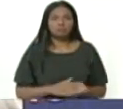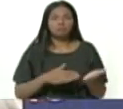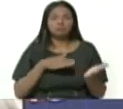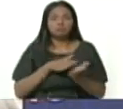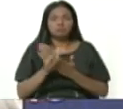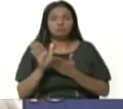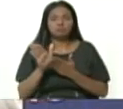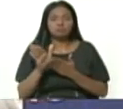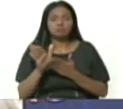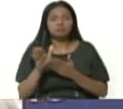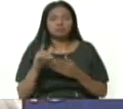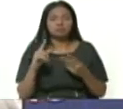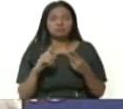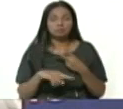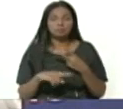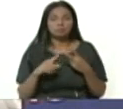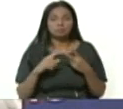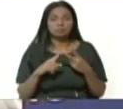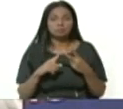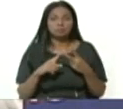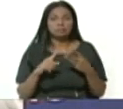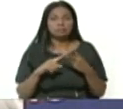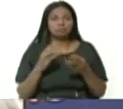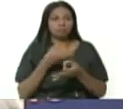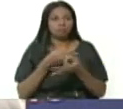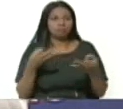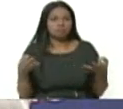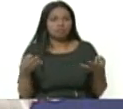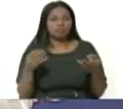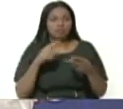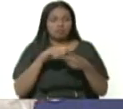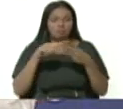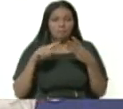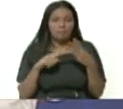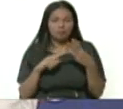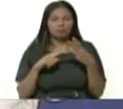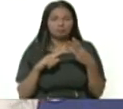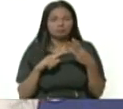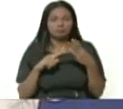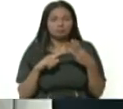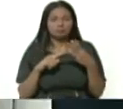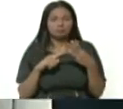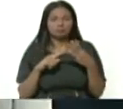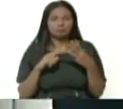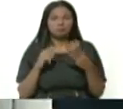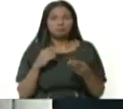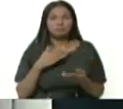gratuita y de calidad. Y de calidad.